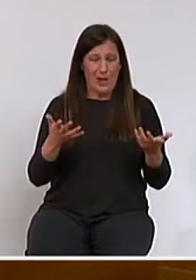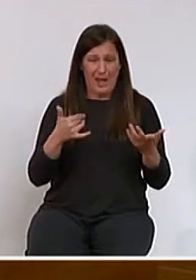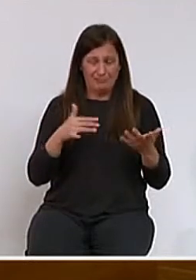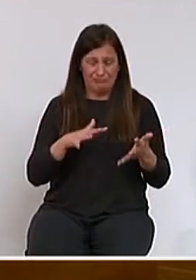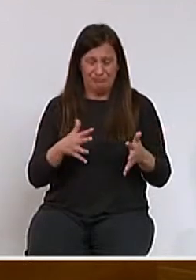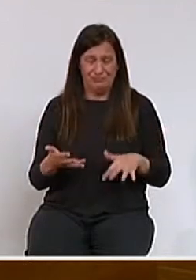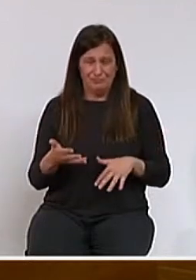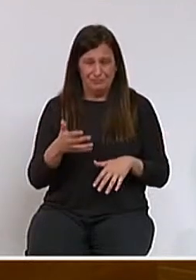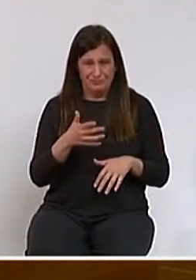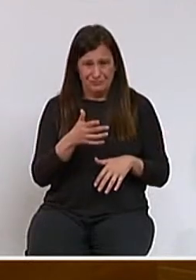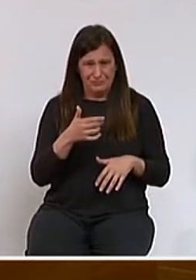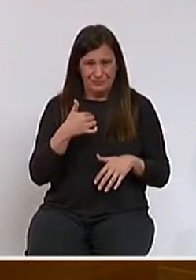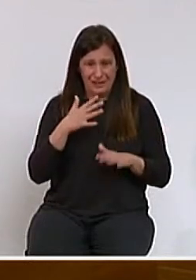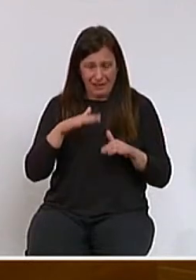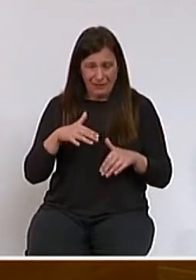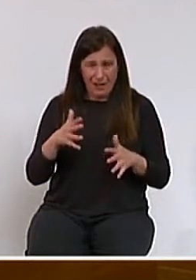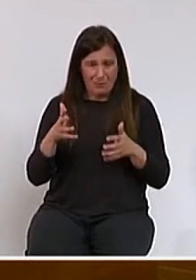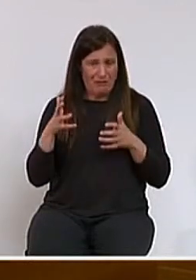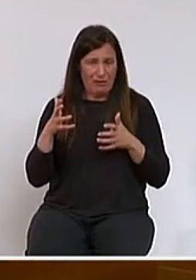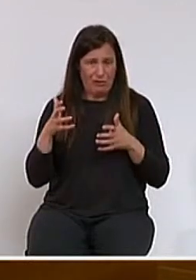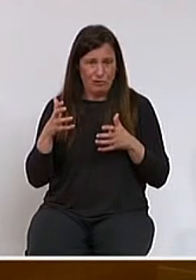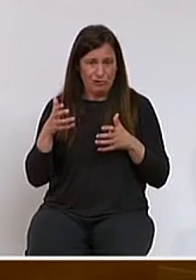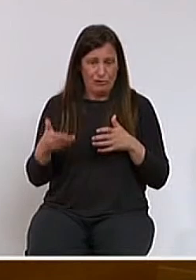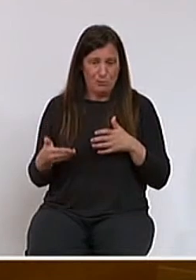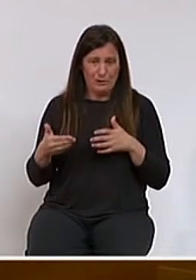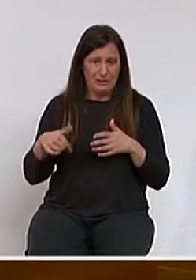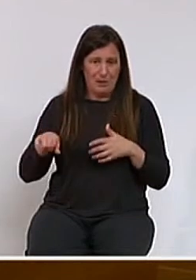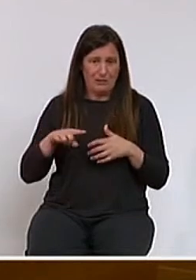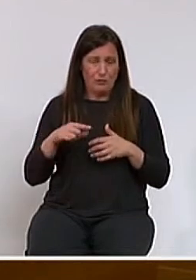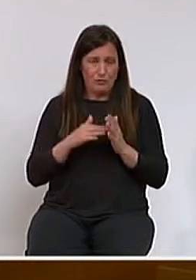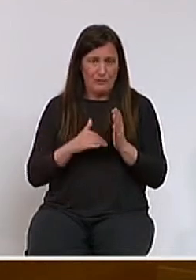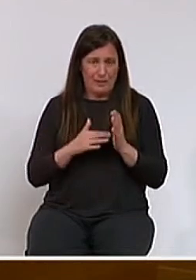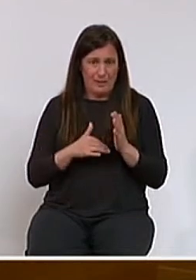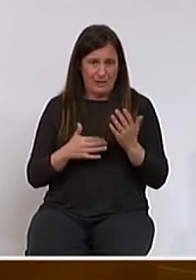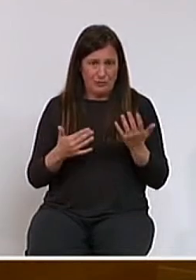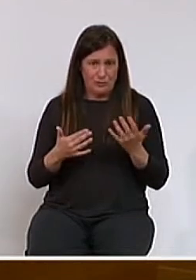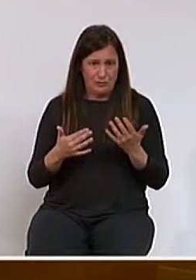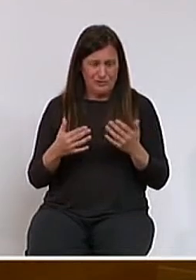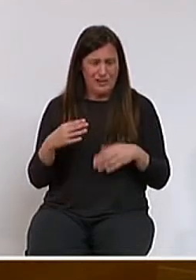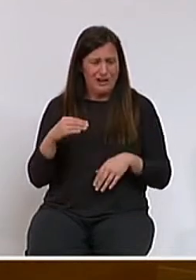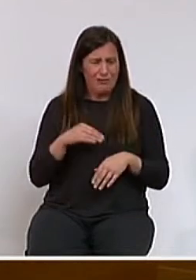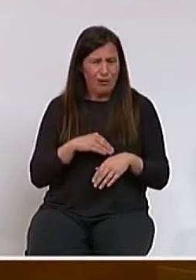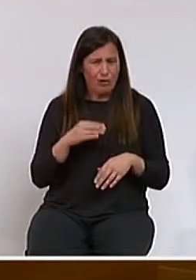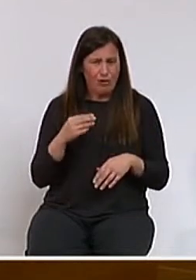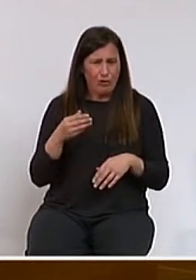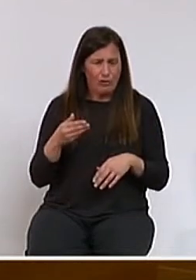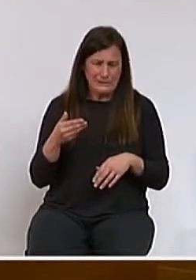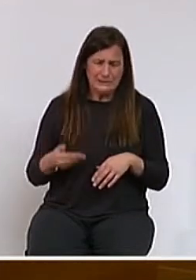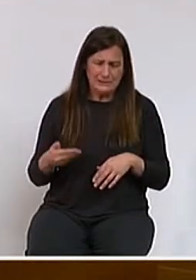y objetivamente beneficioso para todos los valencianos. La cuestión de fondo es realmente